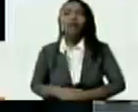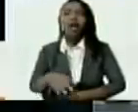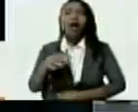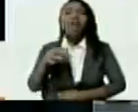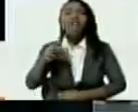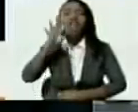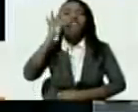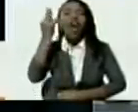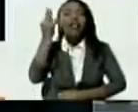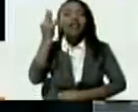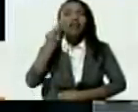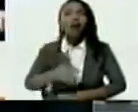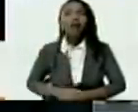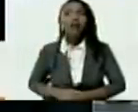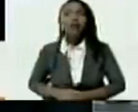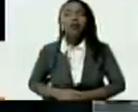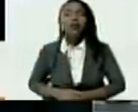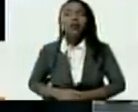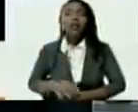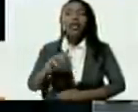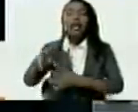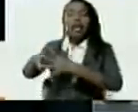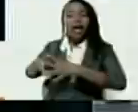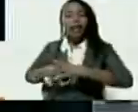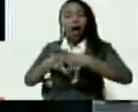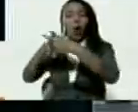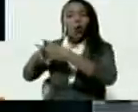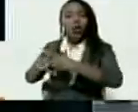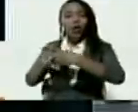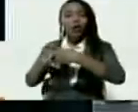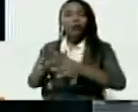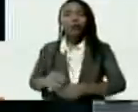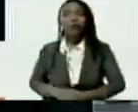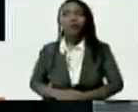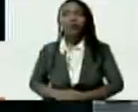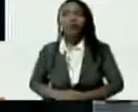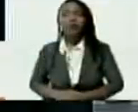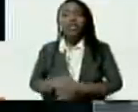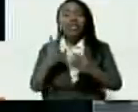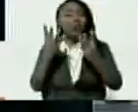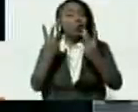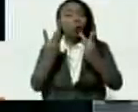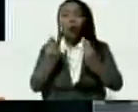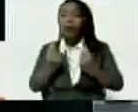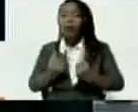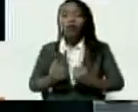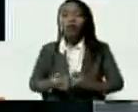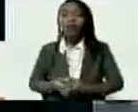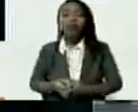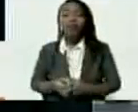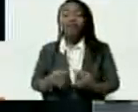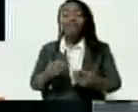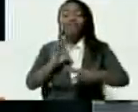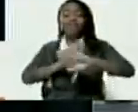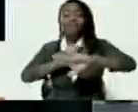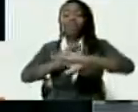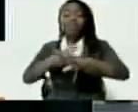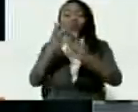Francia y los Estados Unidos. Las cifras, bueno, arrojan